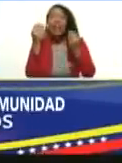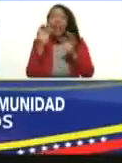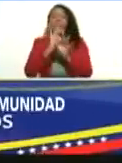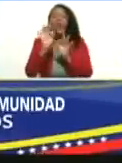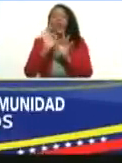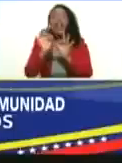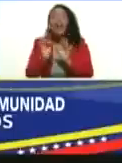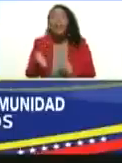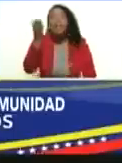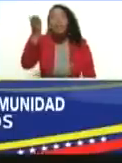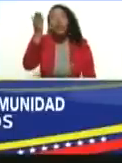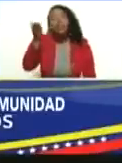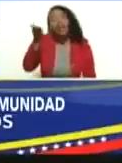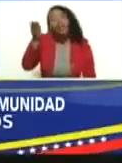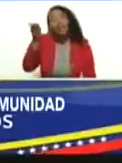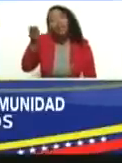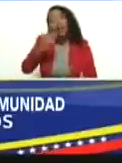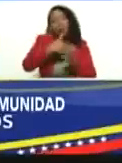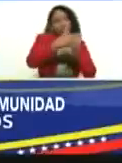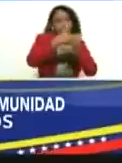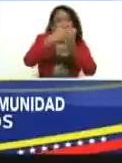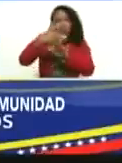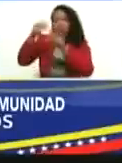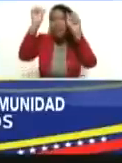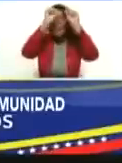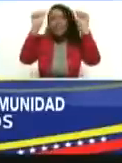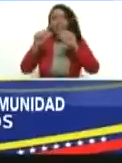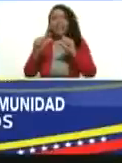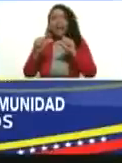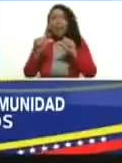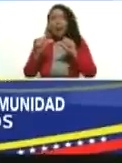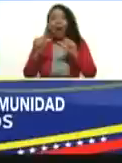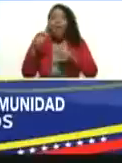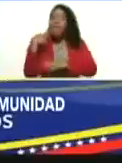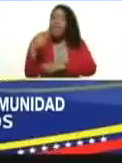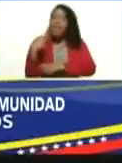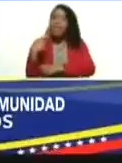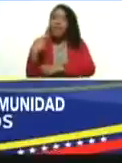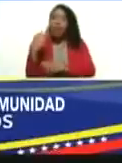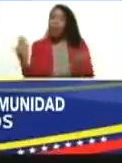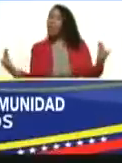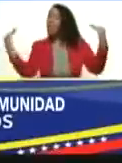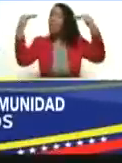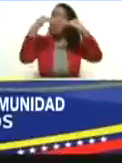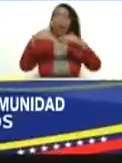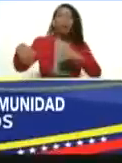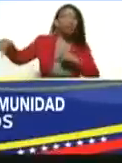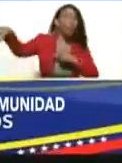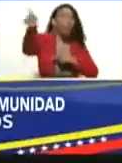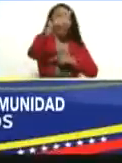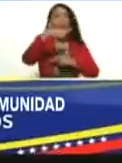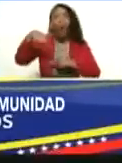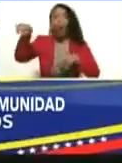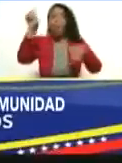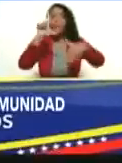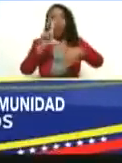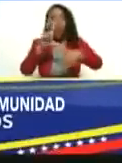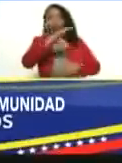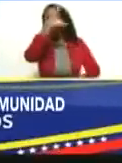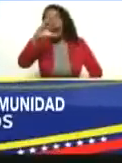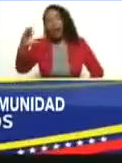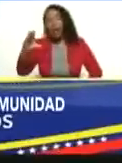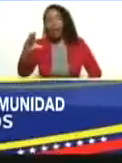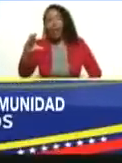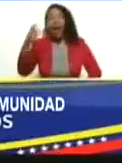compartir de los sistemas financieros y monetarios de la región latinoamericana y caribeña